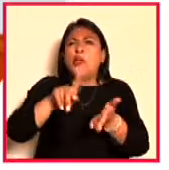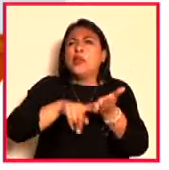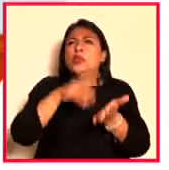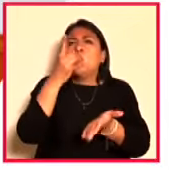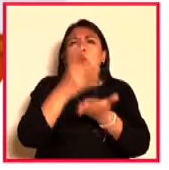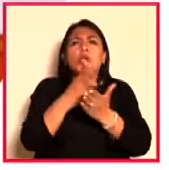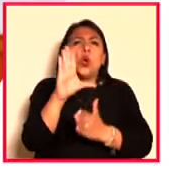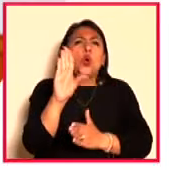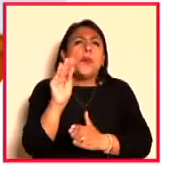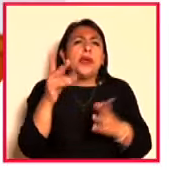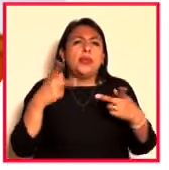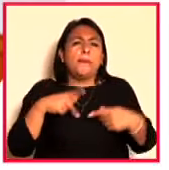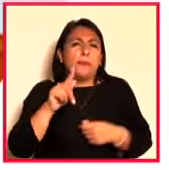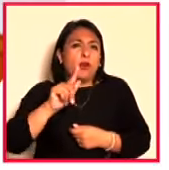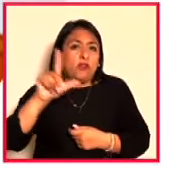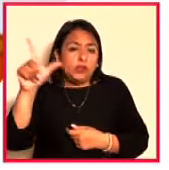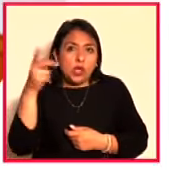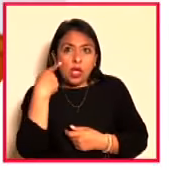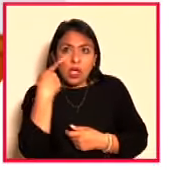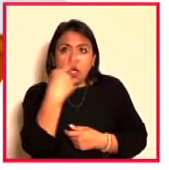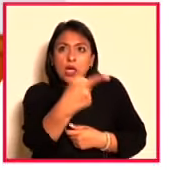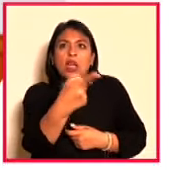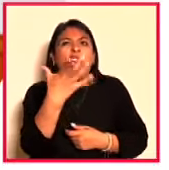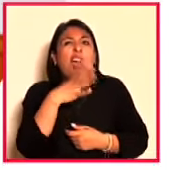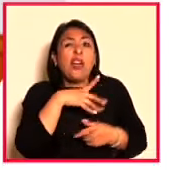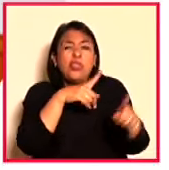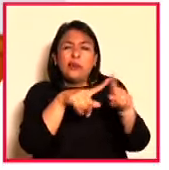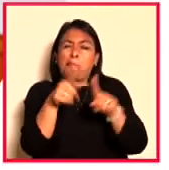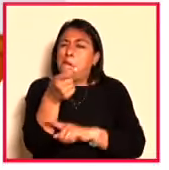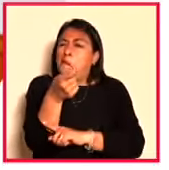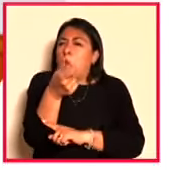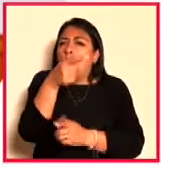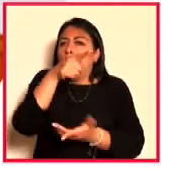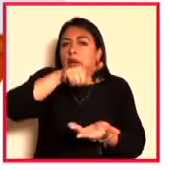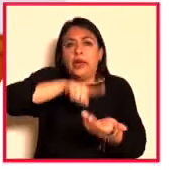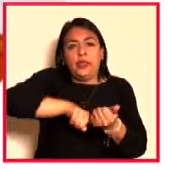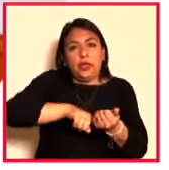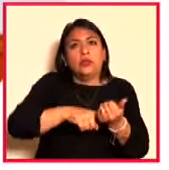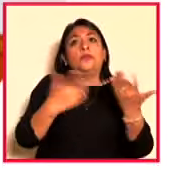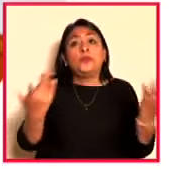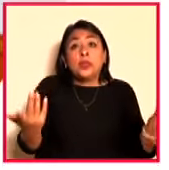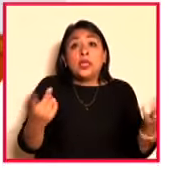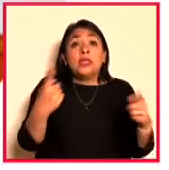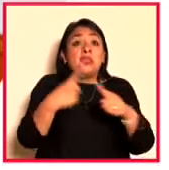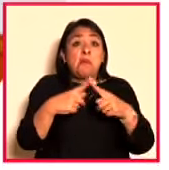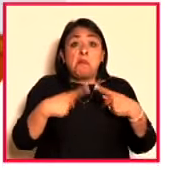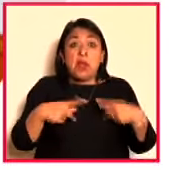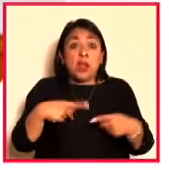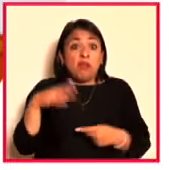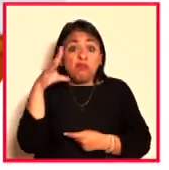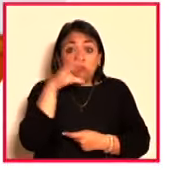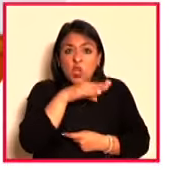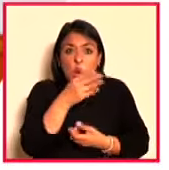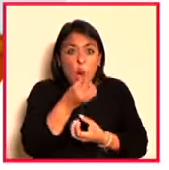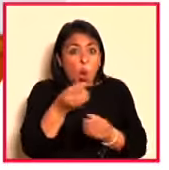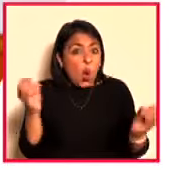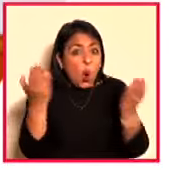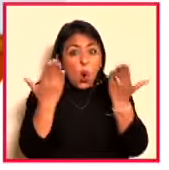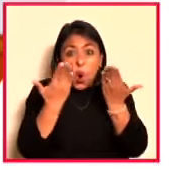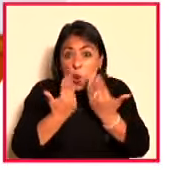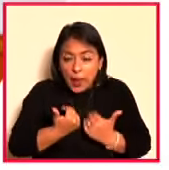profesionales. Un dato que revela la poca diversidad que hay al interior es que entre sus filas no hay ningún afroamericano.